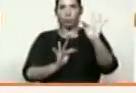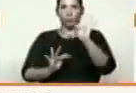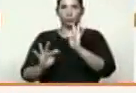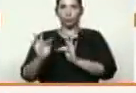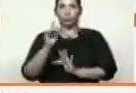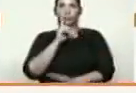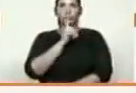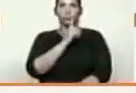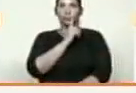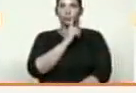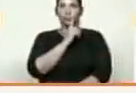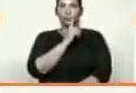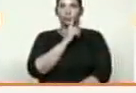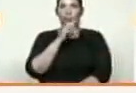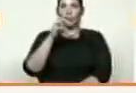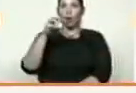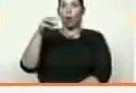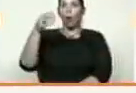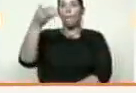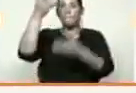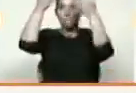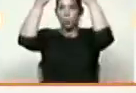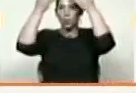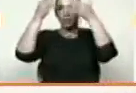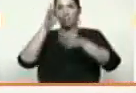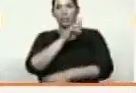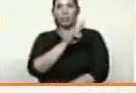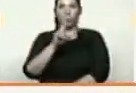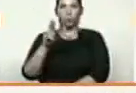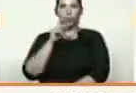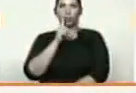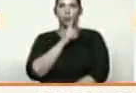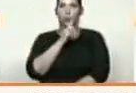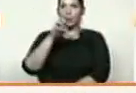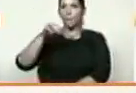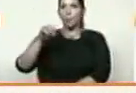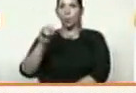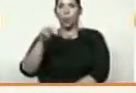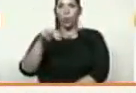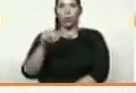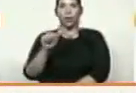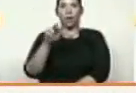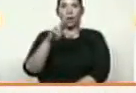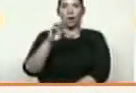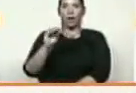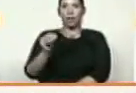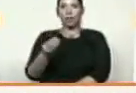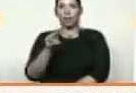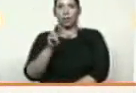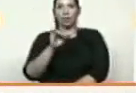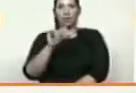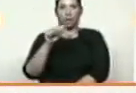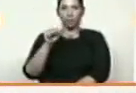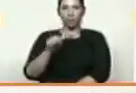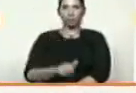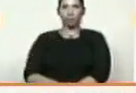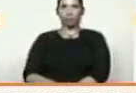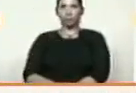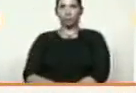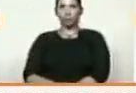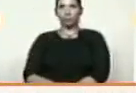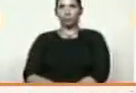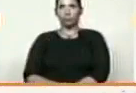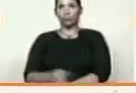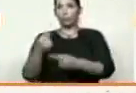llamó monarquía republicana. Eso lo enfrentó a los hermanos Massot y a